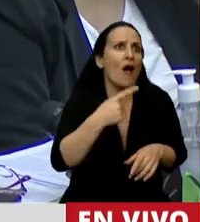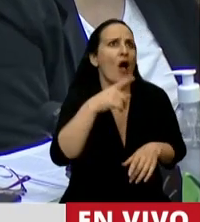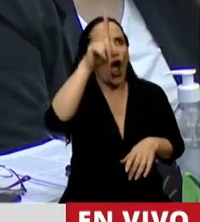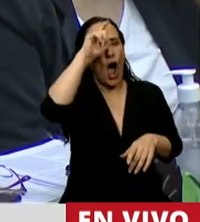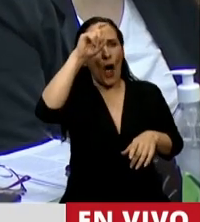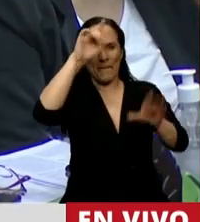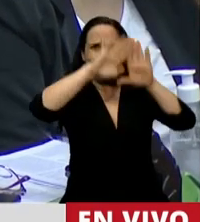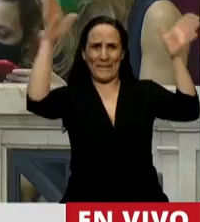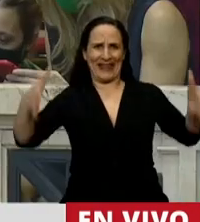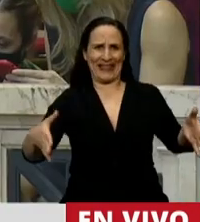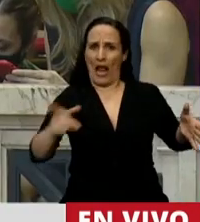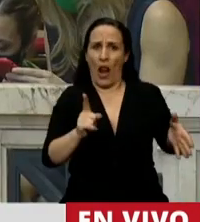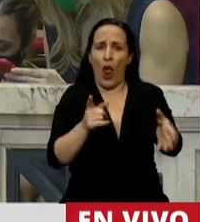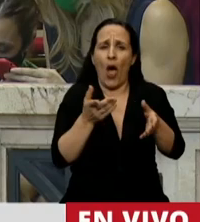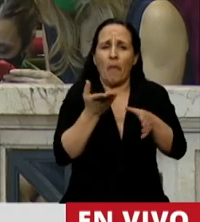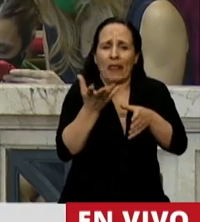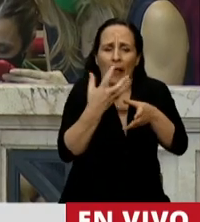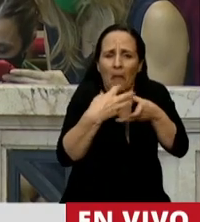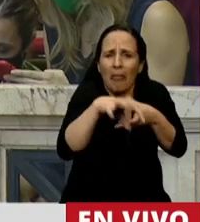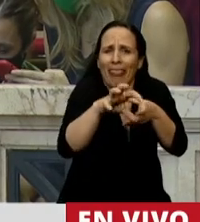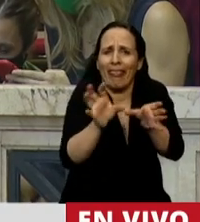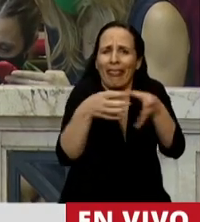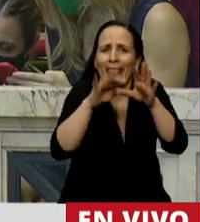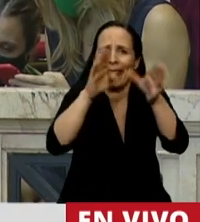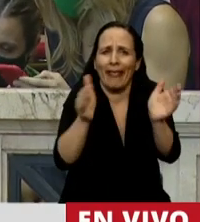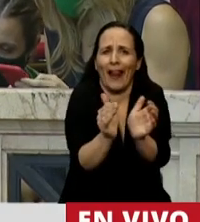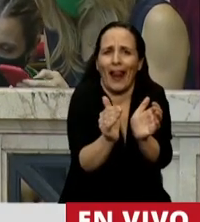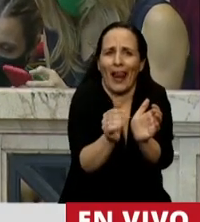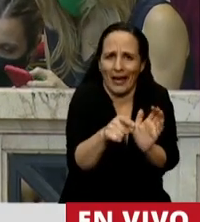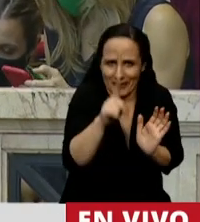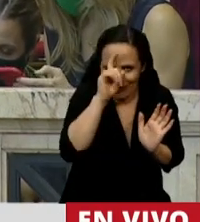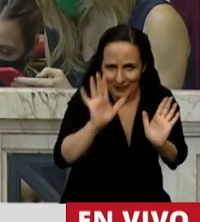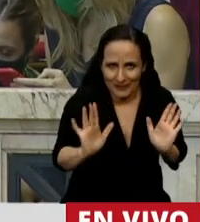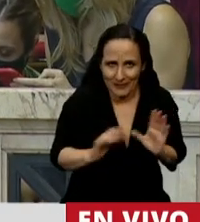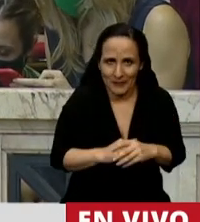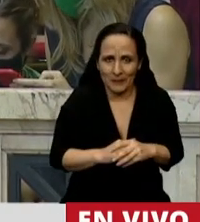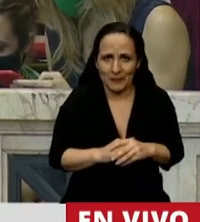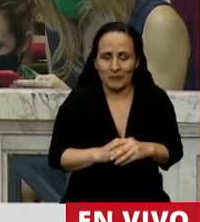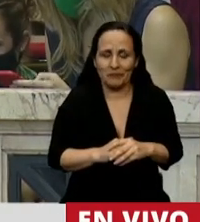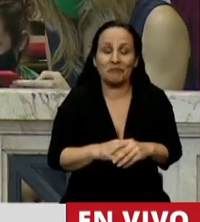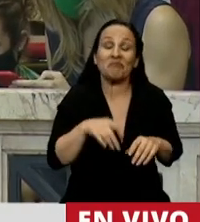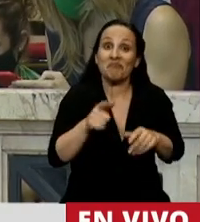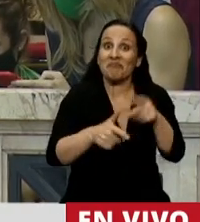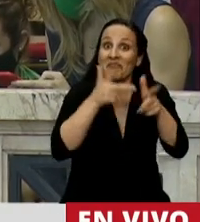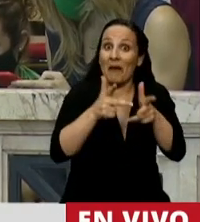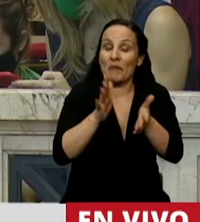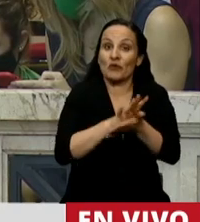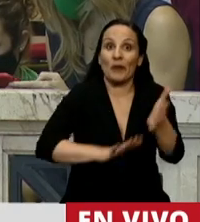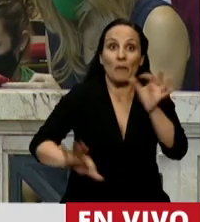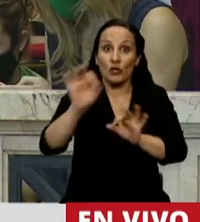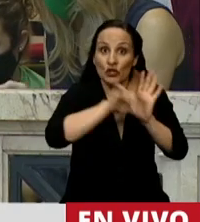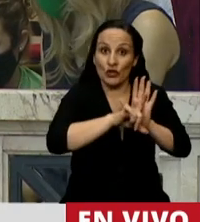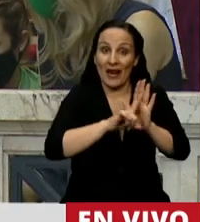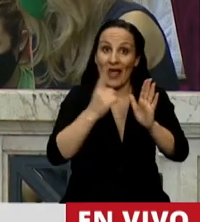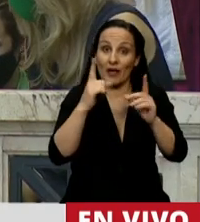hospital, hablan de una salita. Miren, cuando hablamos de este primer artículo, de este proyecto de